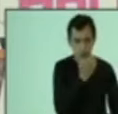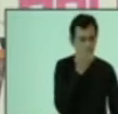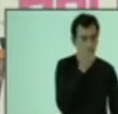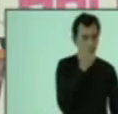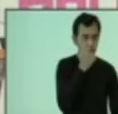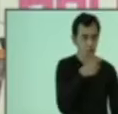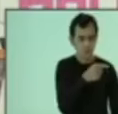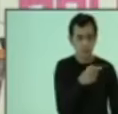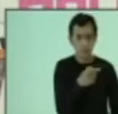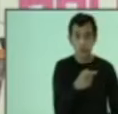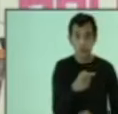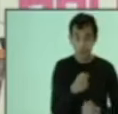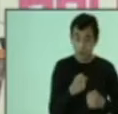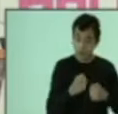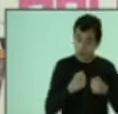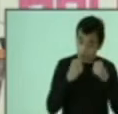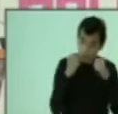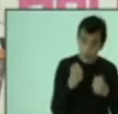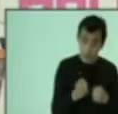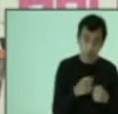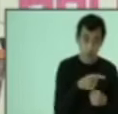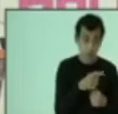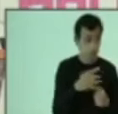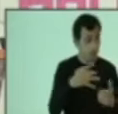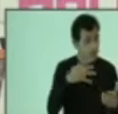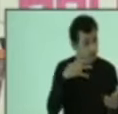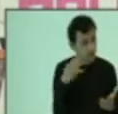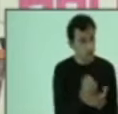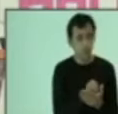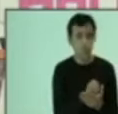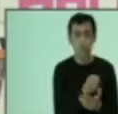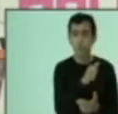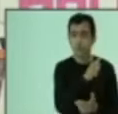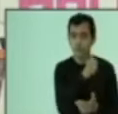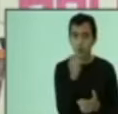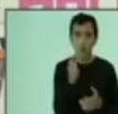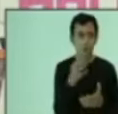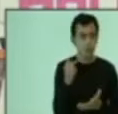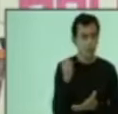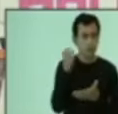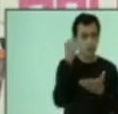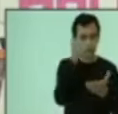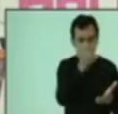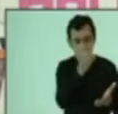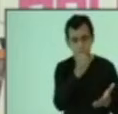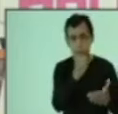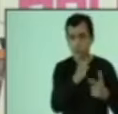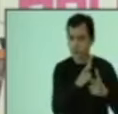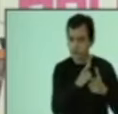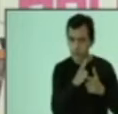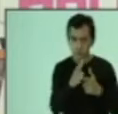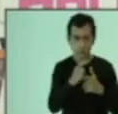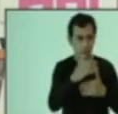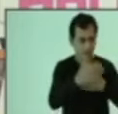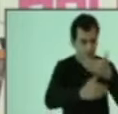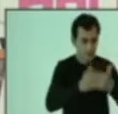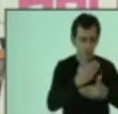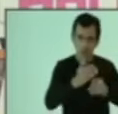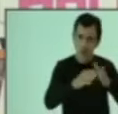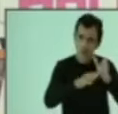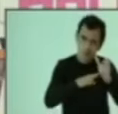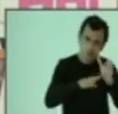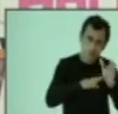todo la certeza de que puedan alcanzar otras fuentes de financiamiento para permanecer, crecer y